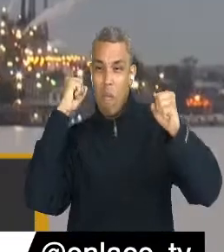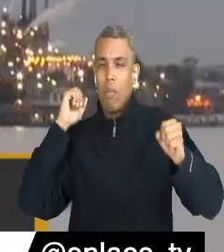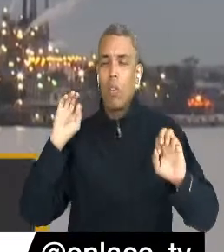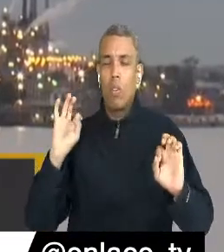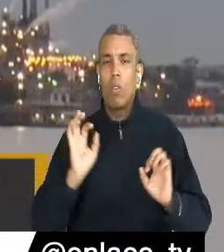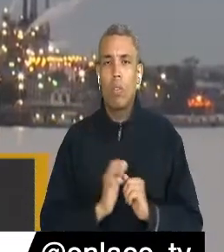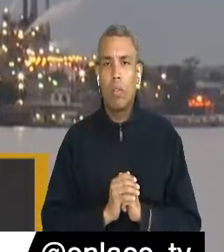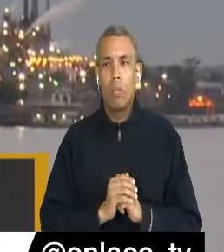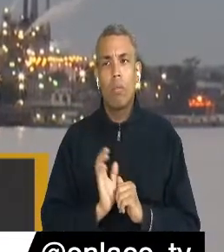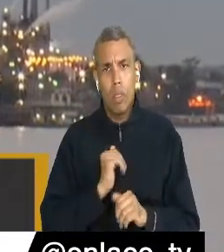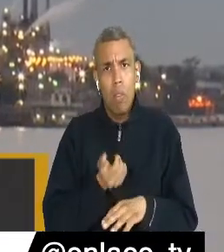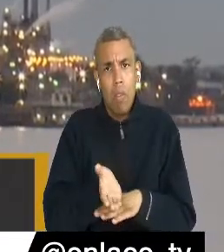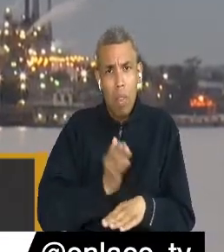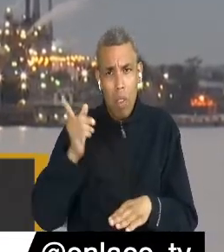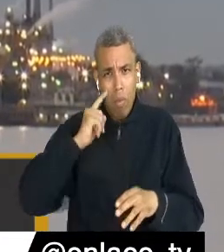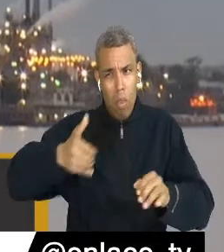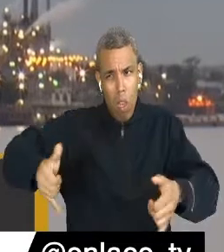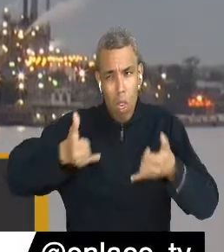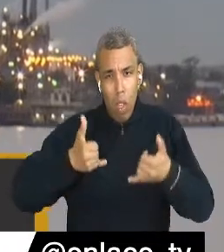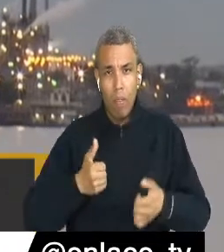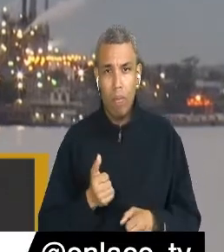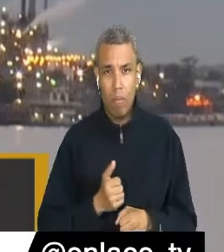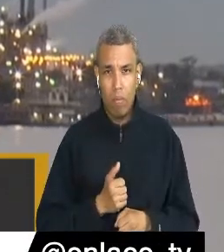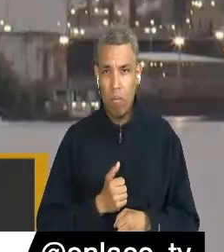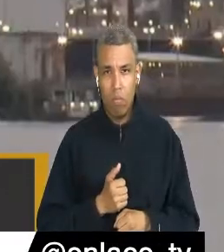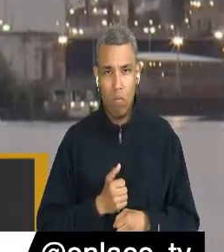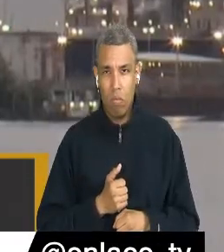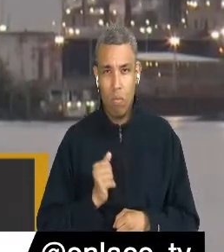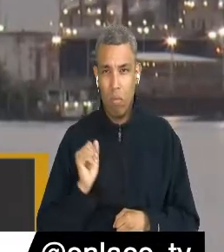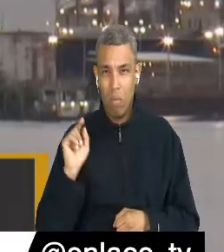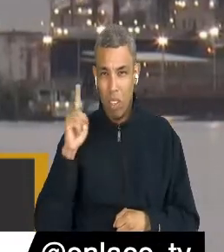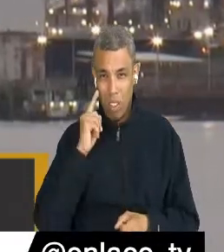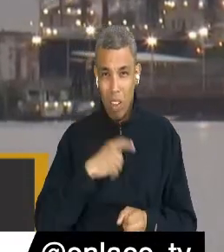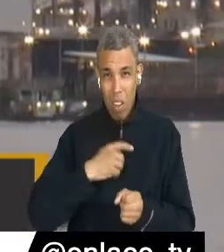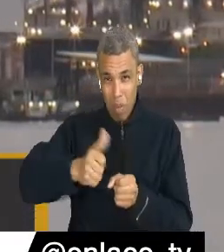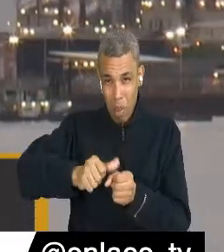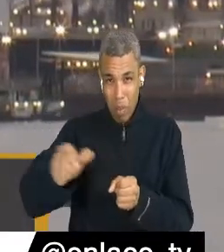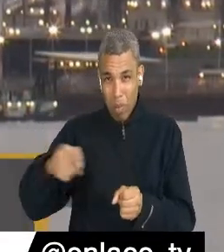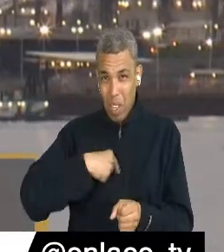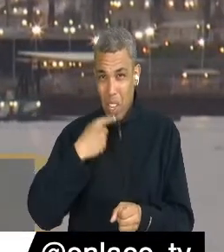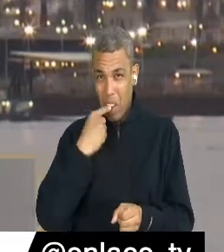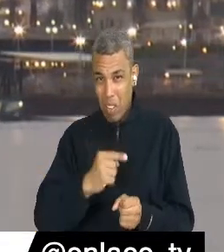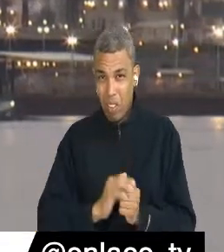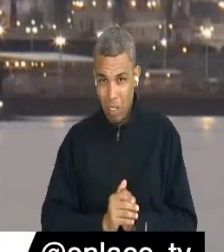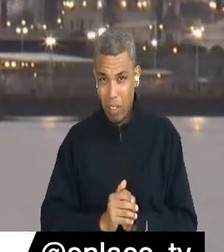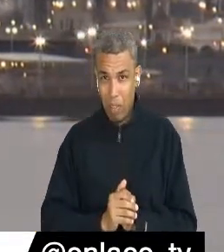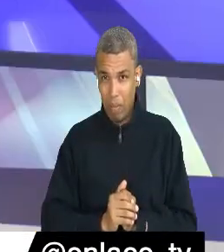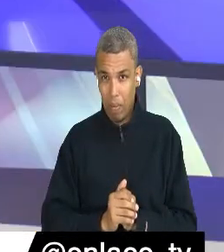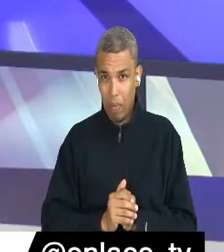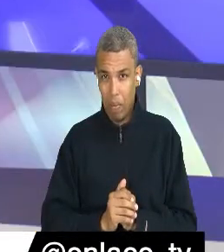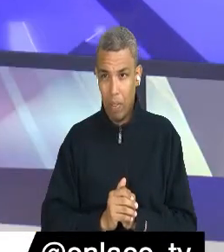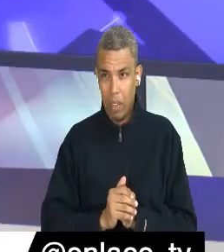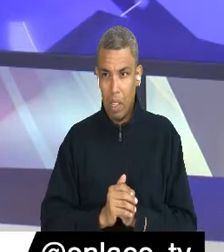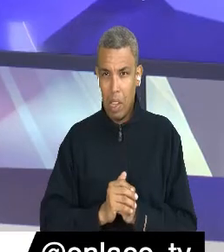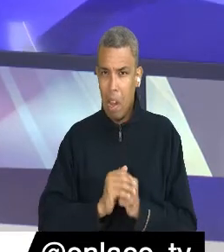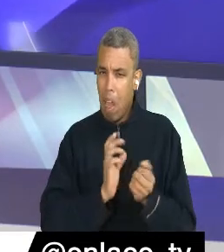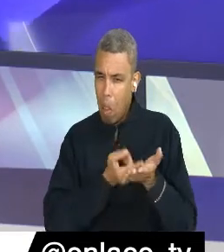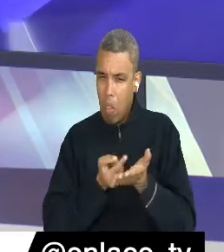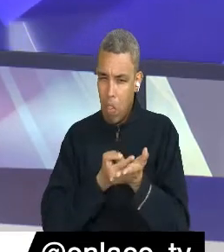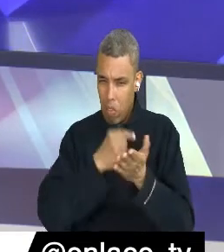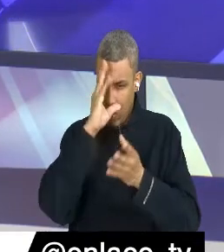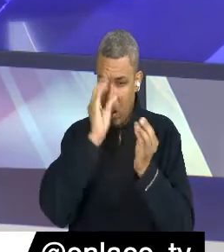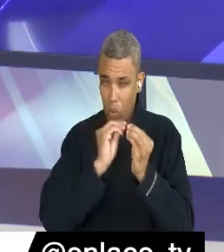pared. Dijo igualmente el mandatario local que no cree en la reconversión de la que habla el gerente de refinería de Barranca Bermeja, Orlando Díaz Montoya.